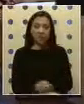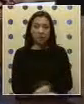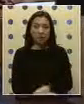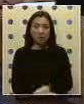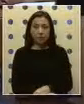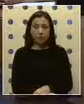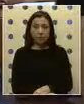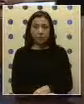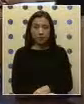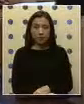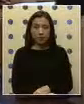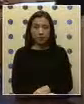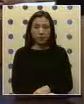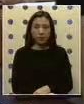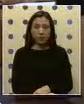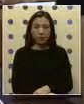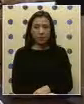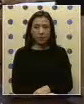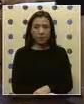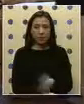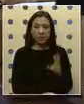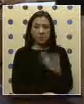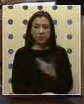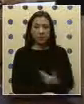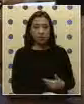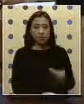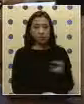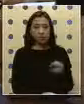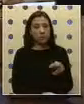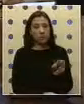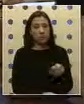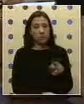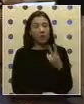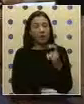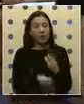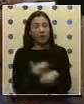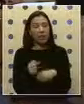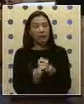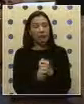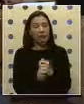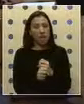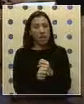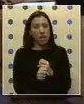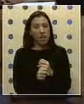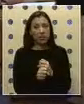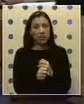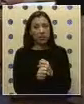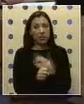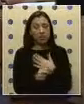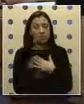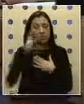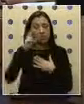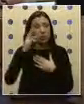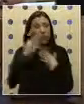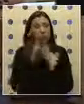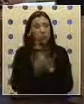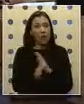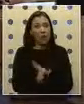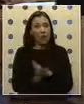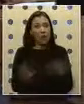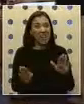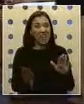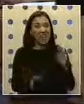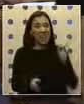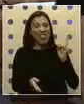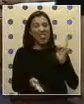Y en esto, señor presidente, para los majaderos de los 20 años, quiero recordar que cuando terminó la